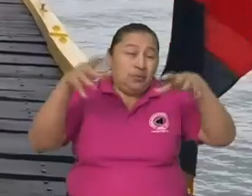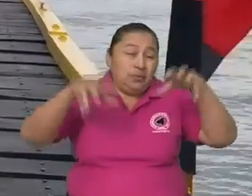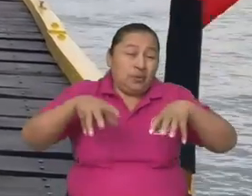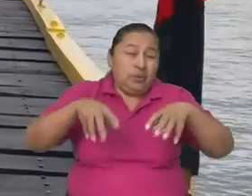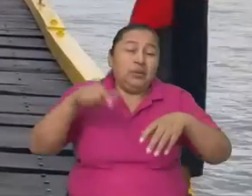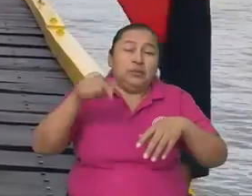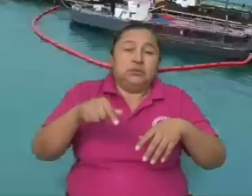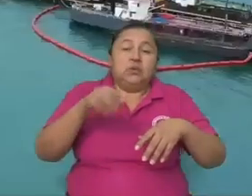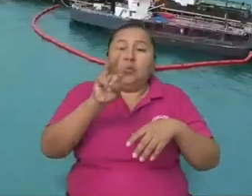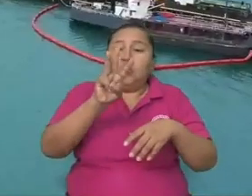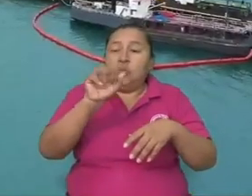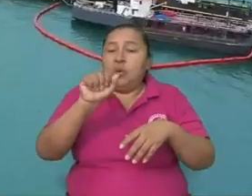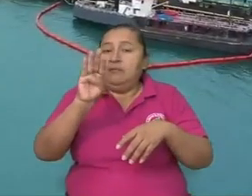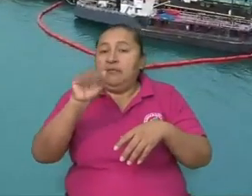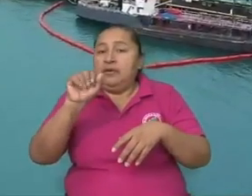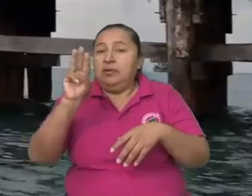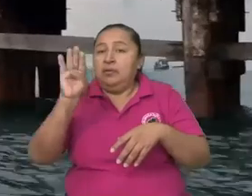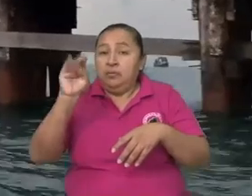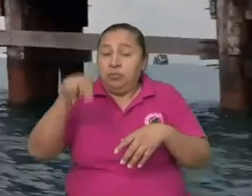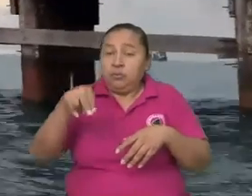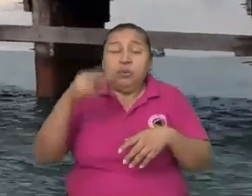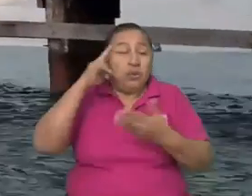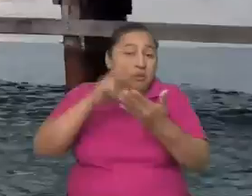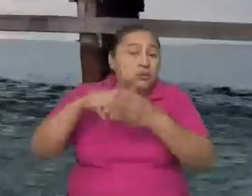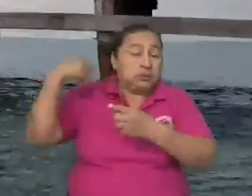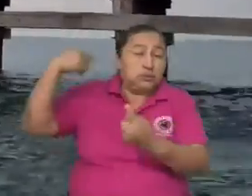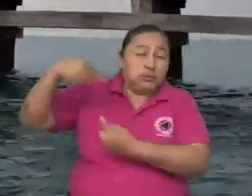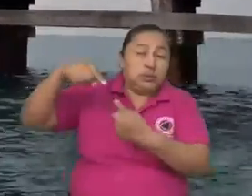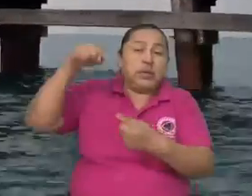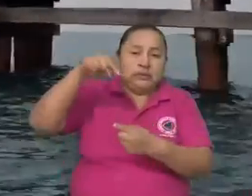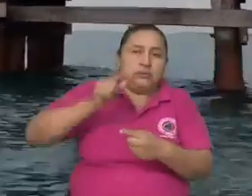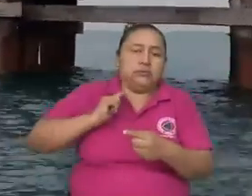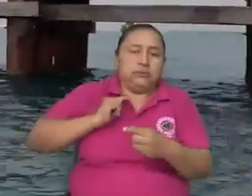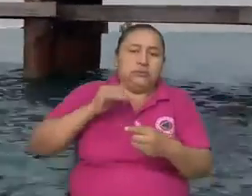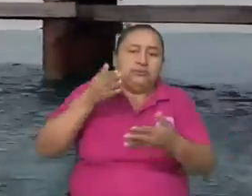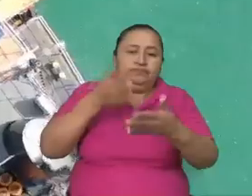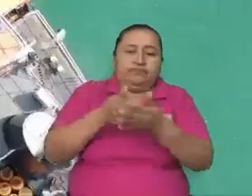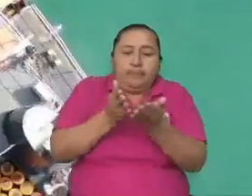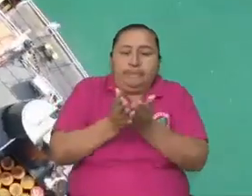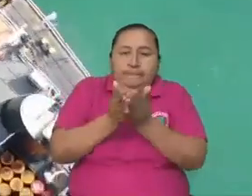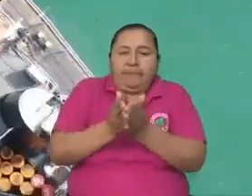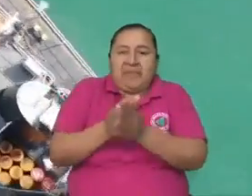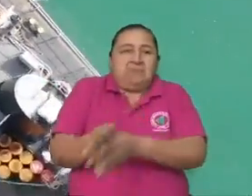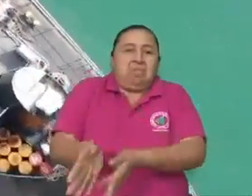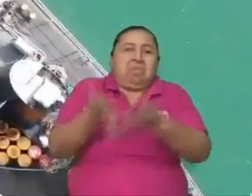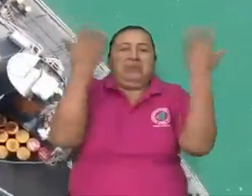pues, en Guaguabún. Cuando se dieron el huracán, ahí teníamos una barcaza y se la llevó